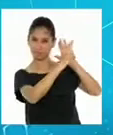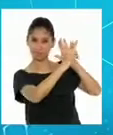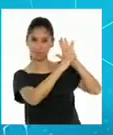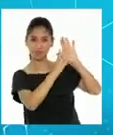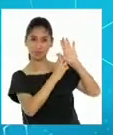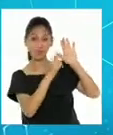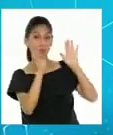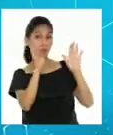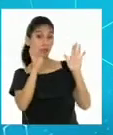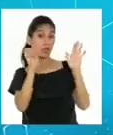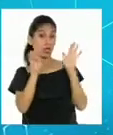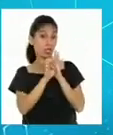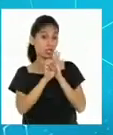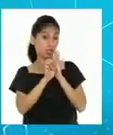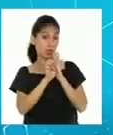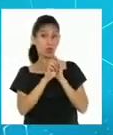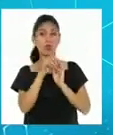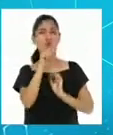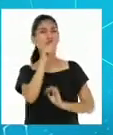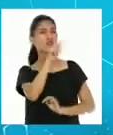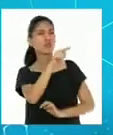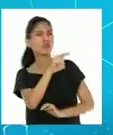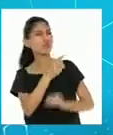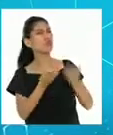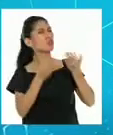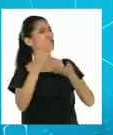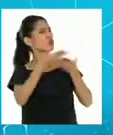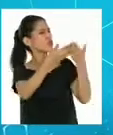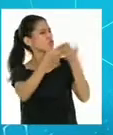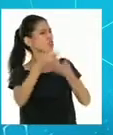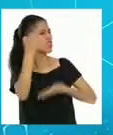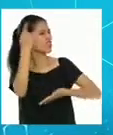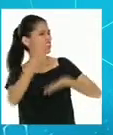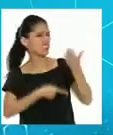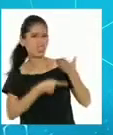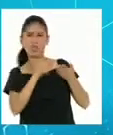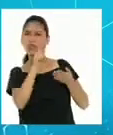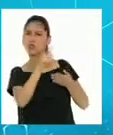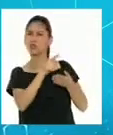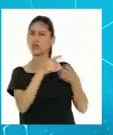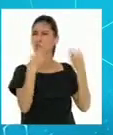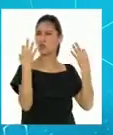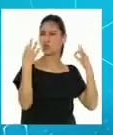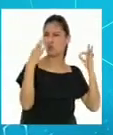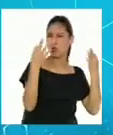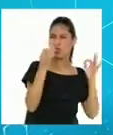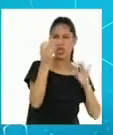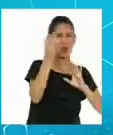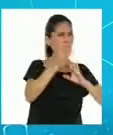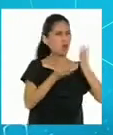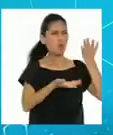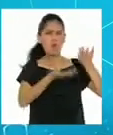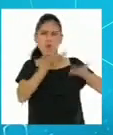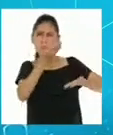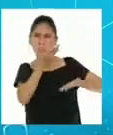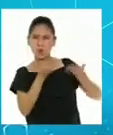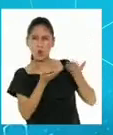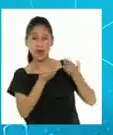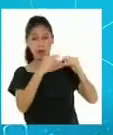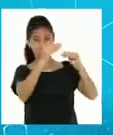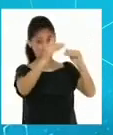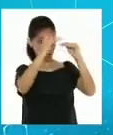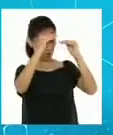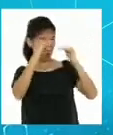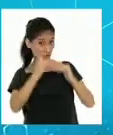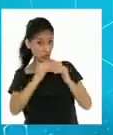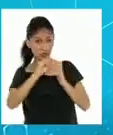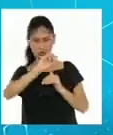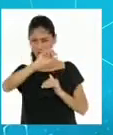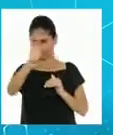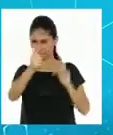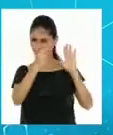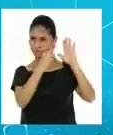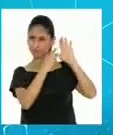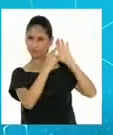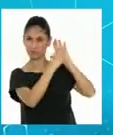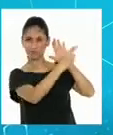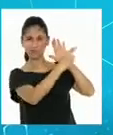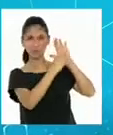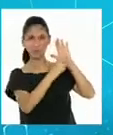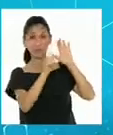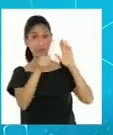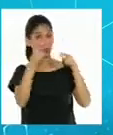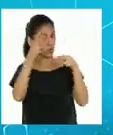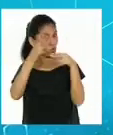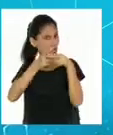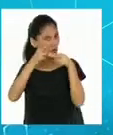por ejemplo, tipo de profesión, nacionalidad, estado civil, entre otros. Y las variables cualitativas ordinales son las que tienen un orden